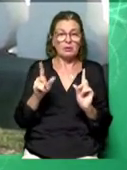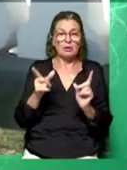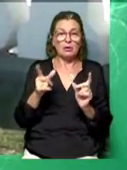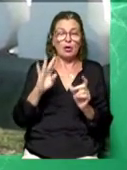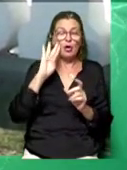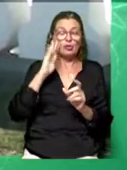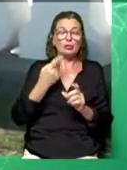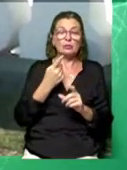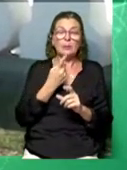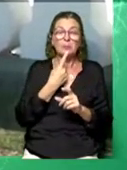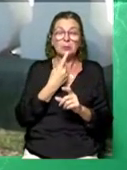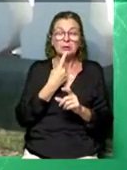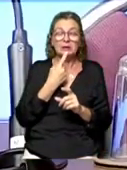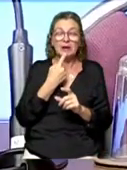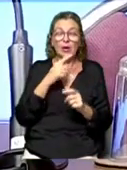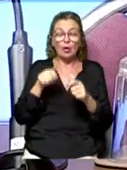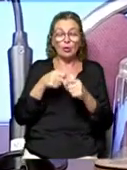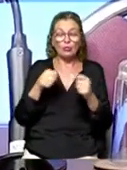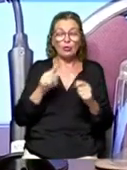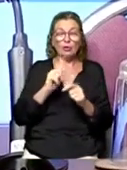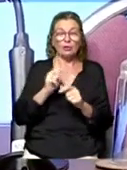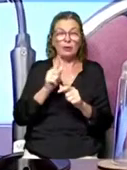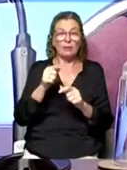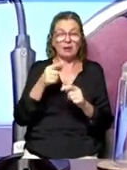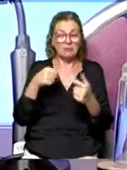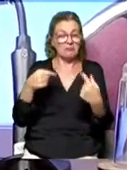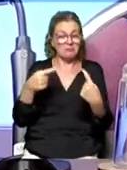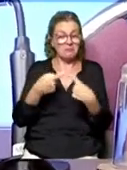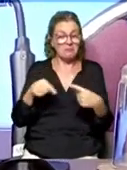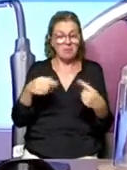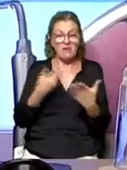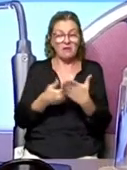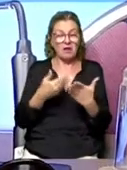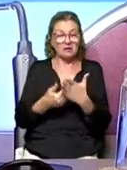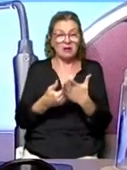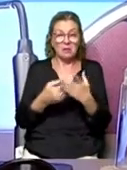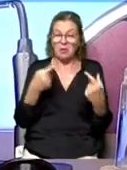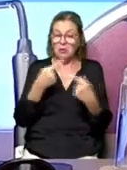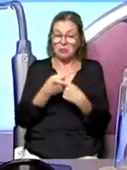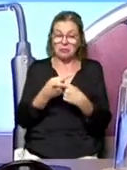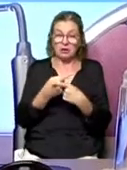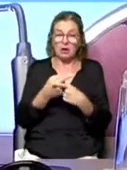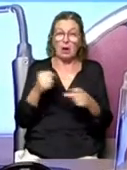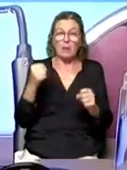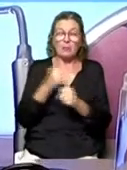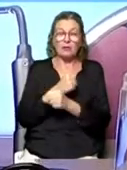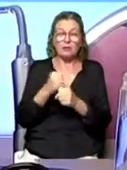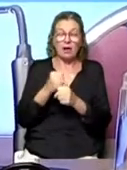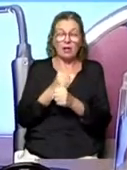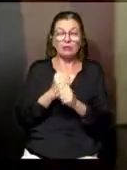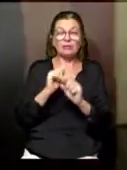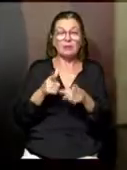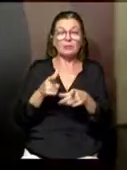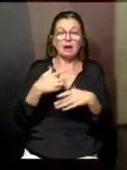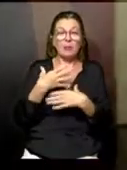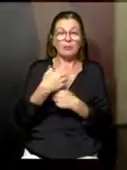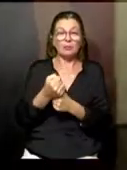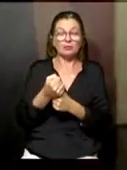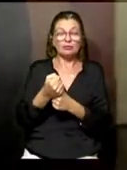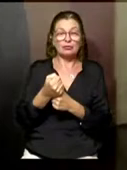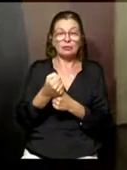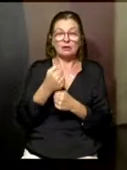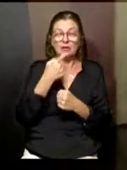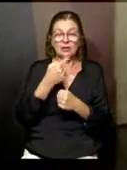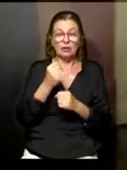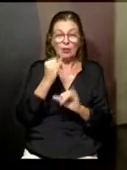Conducta Política concluyó que no había elementos suficientes contra el legislador. Lo aprobado por el plenario también respaldó las críticas reflejadas en